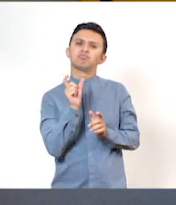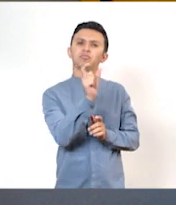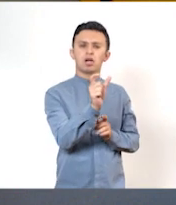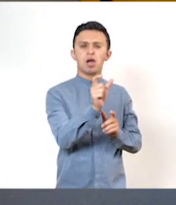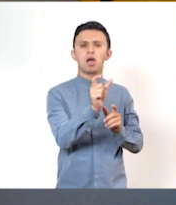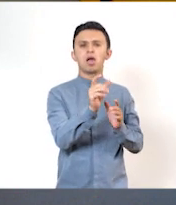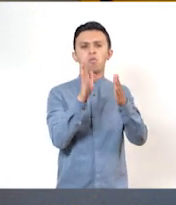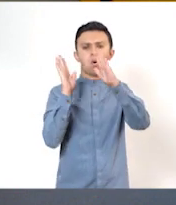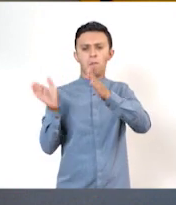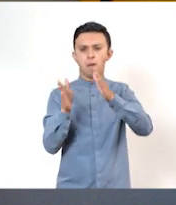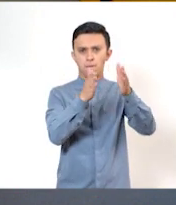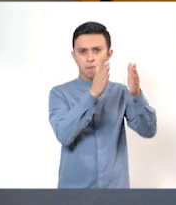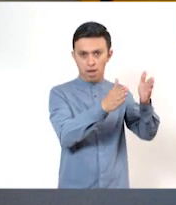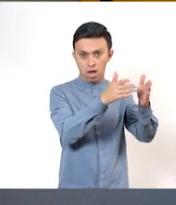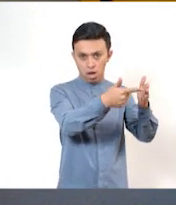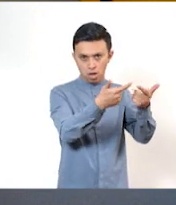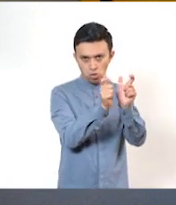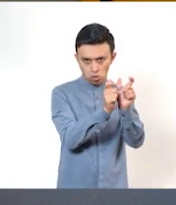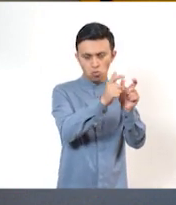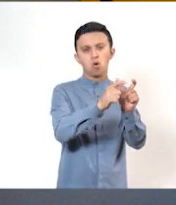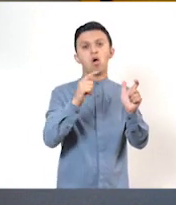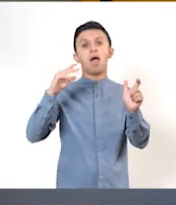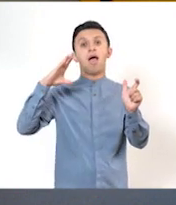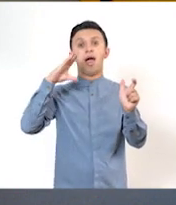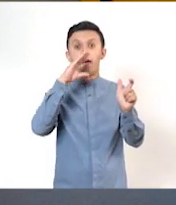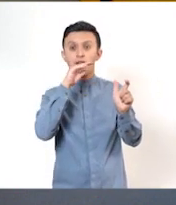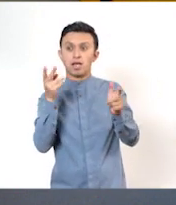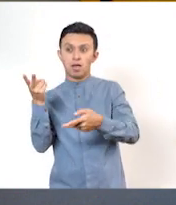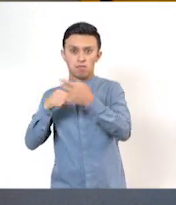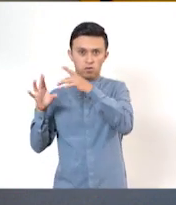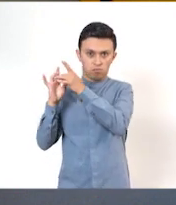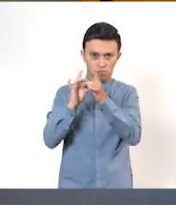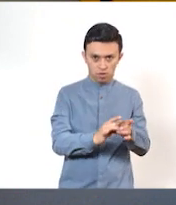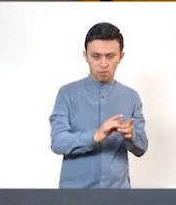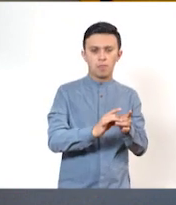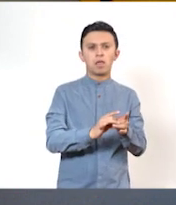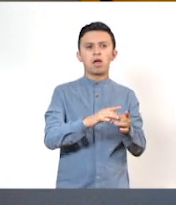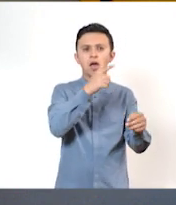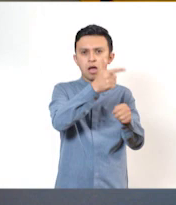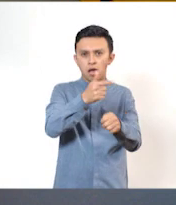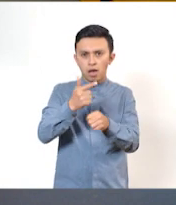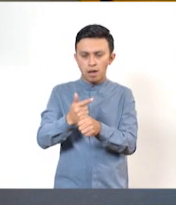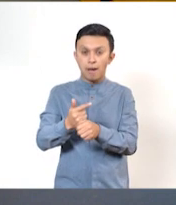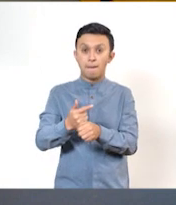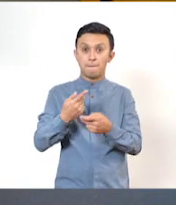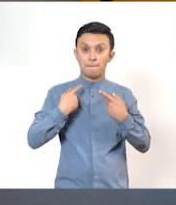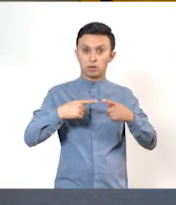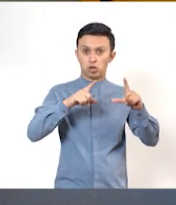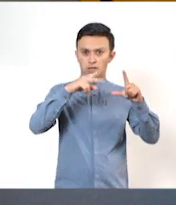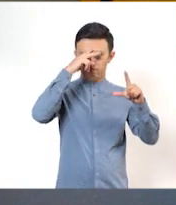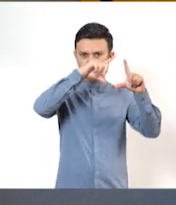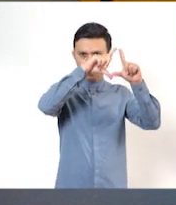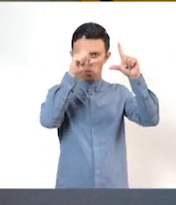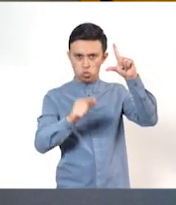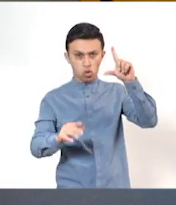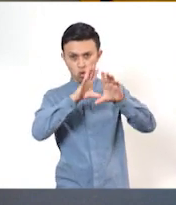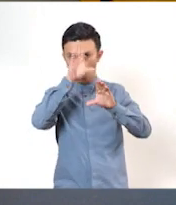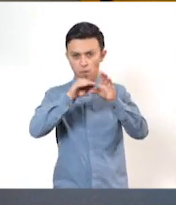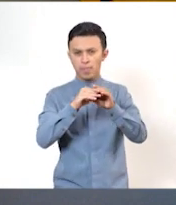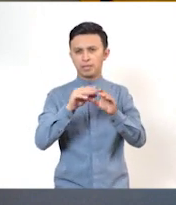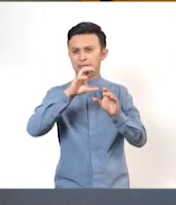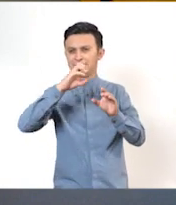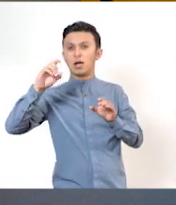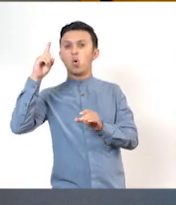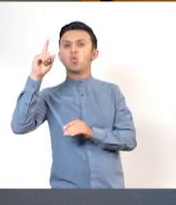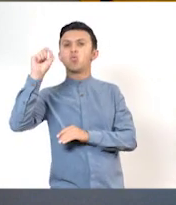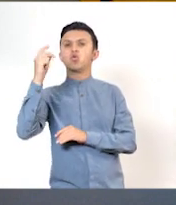categoría afrodescendiente en el censo y supimos que el 1.2% de la población, es